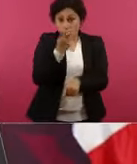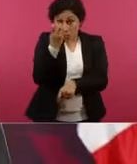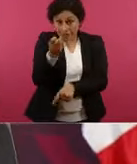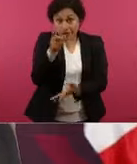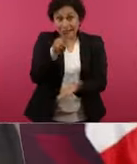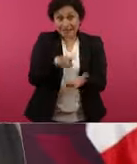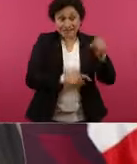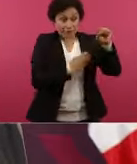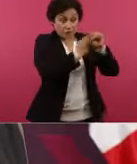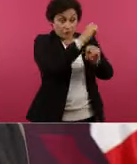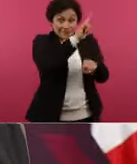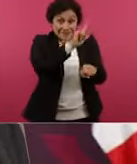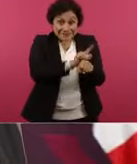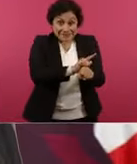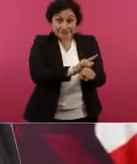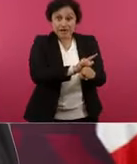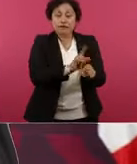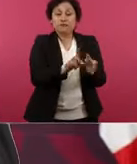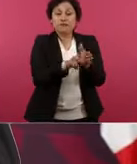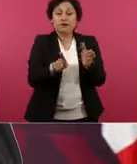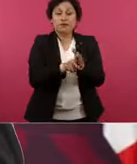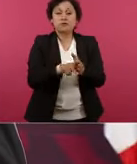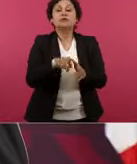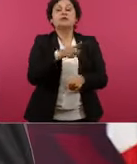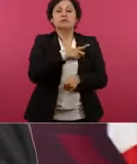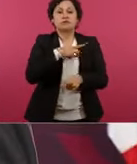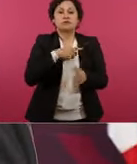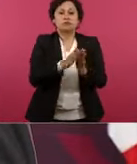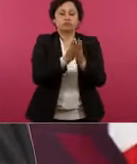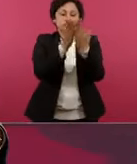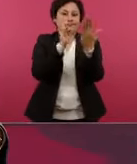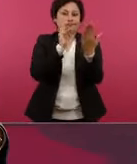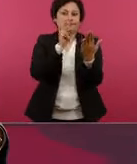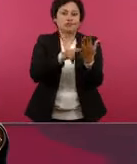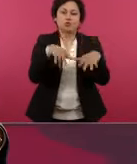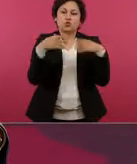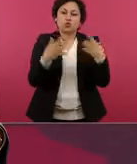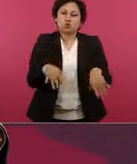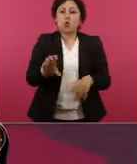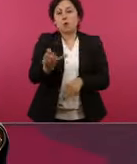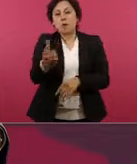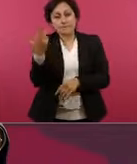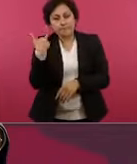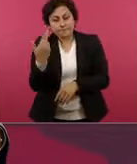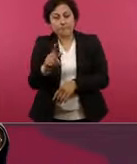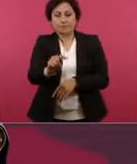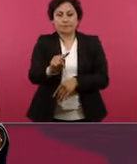y programas de radio. Nosotros, cuando estábamos en la oposición